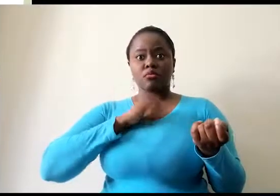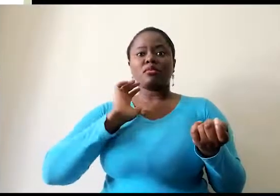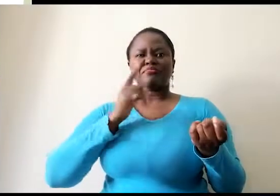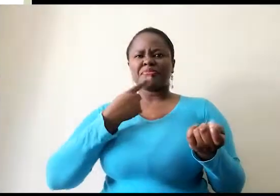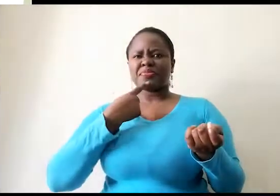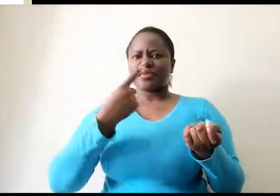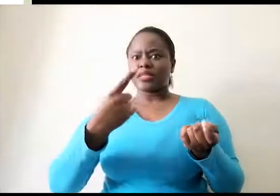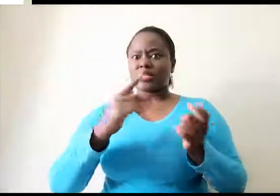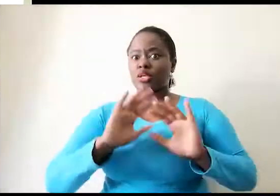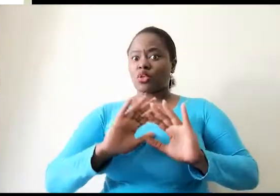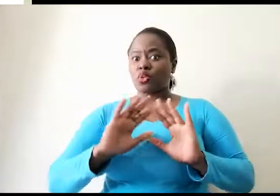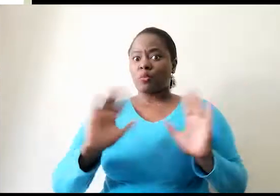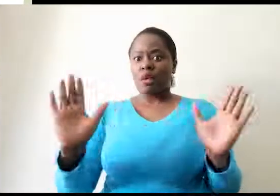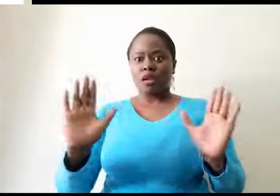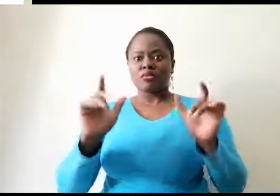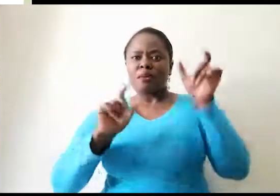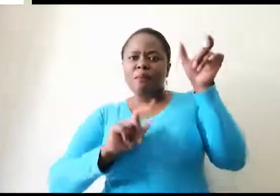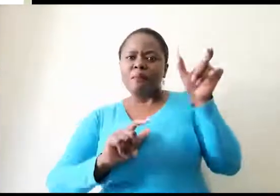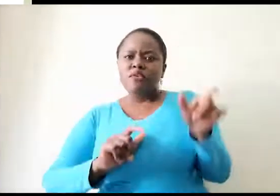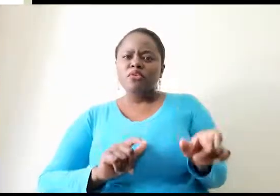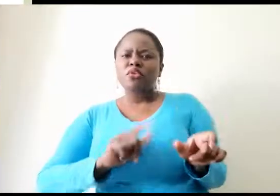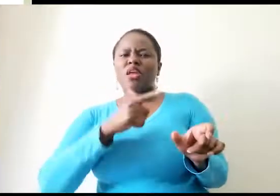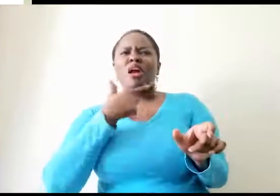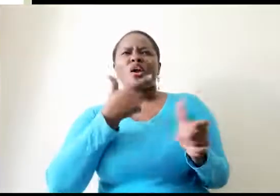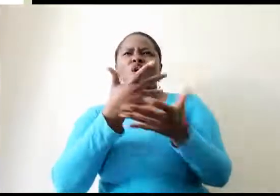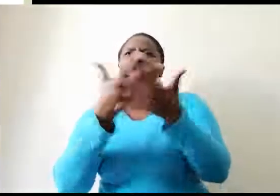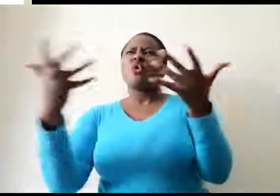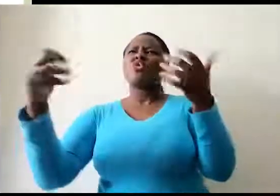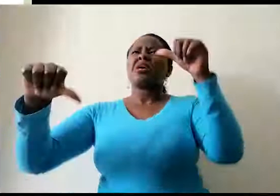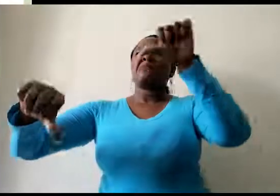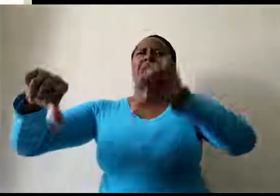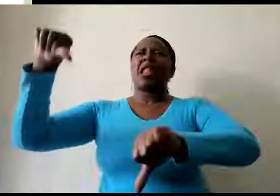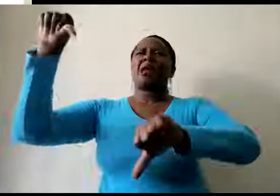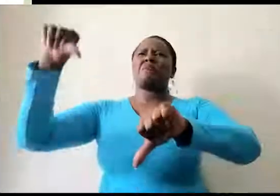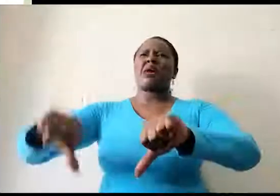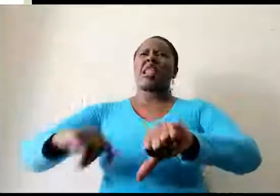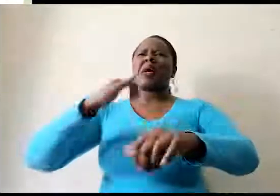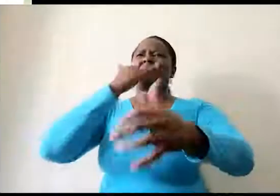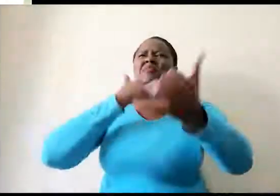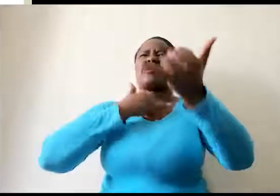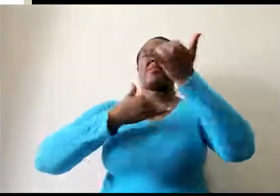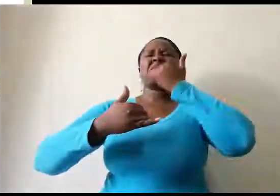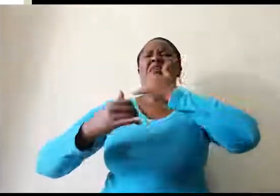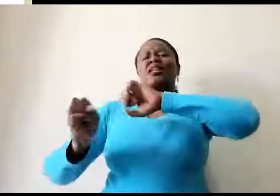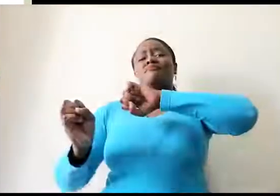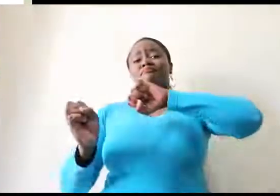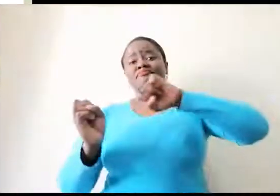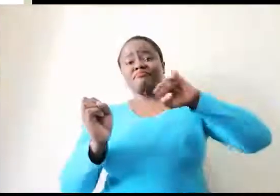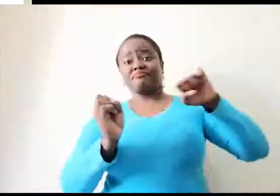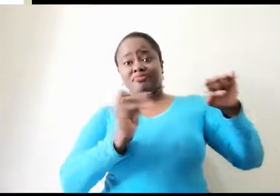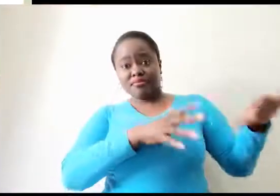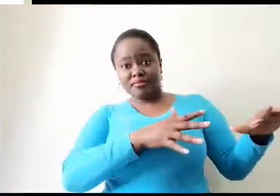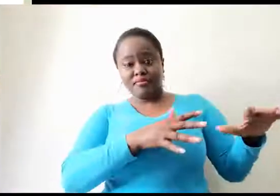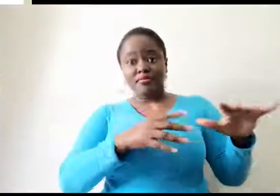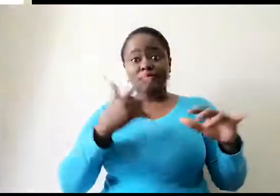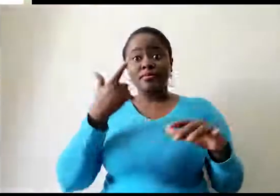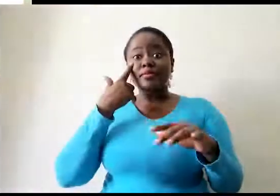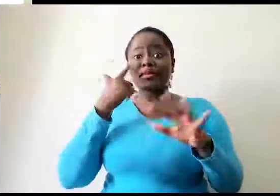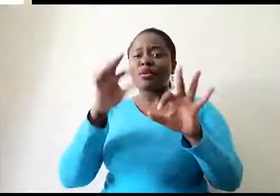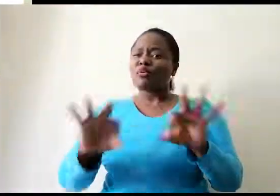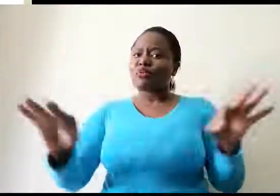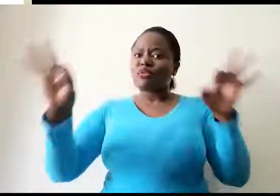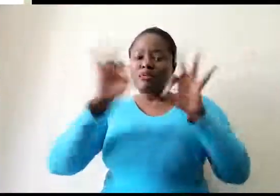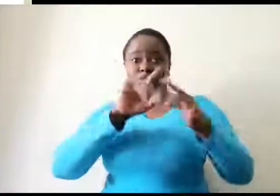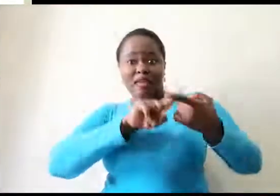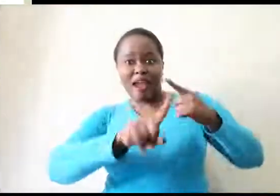dice que es la única forma en que el hombre puede liberarse de todos sus males y caprichos. Le da gran importancia